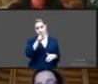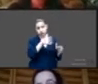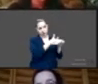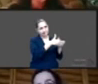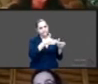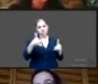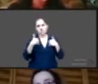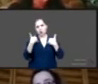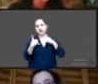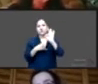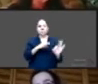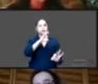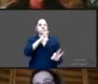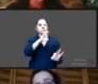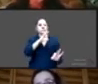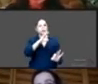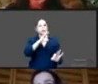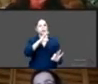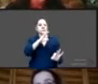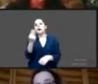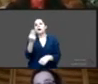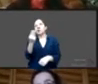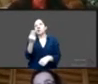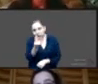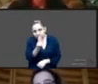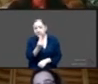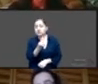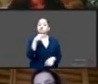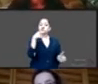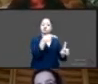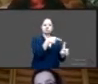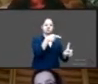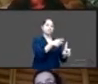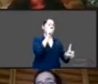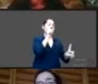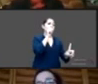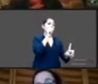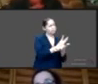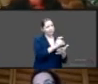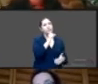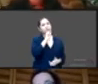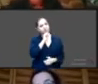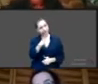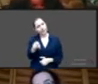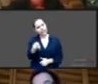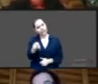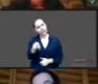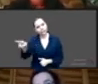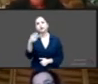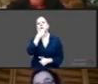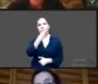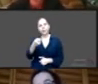trabajar mucho la corresponsabilidad de los hombres en el tema de salud sexual y reproductiva, desde el uso del método